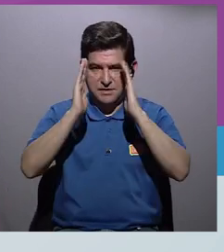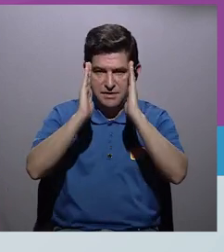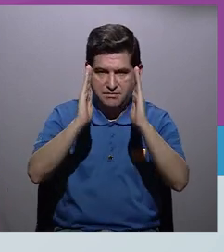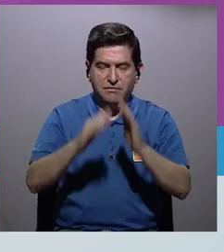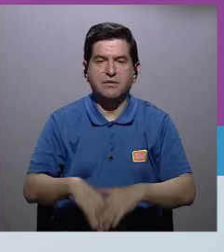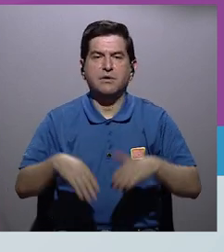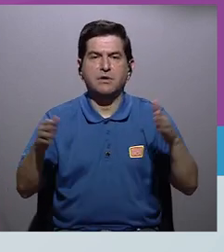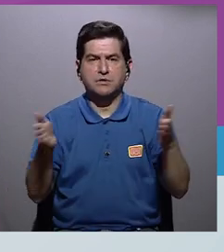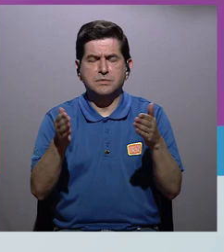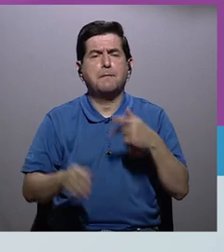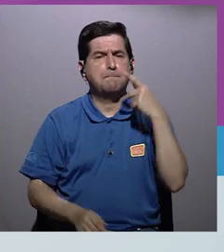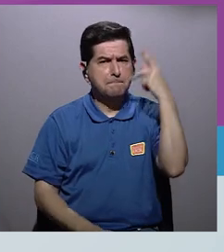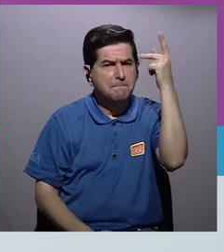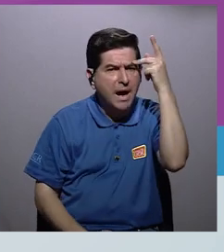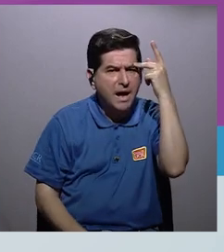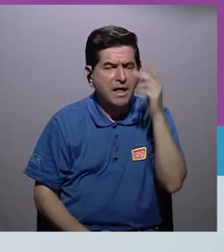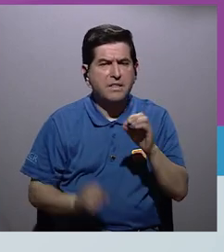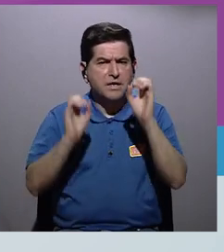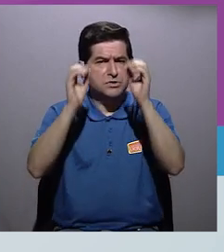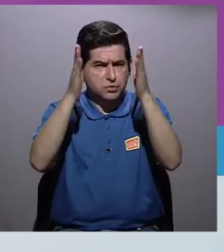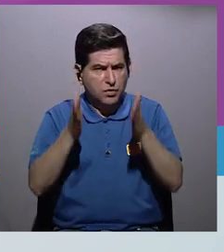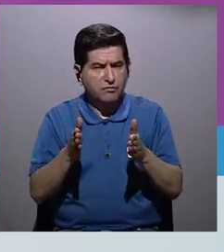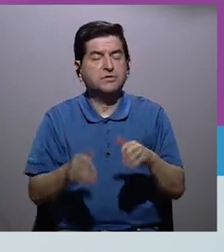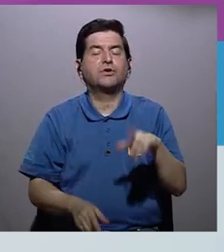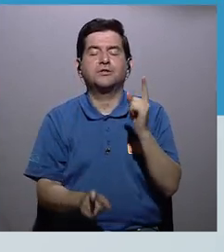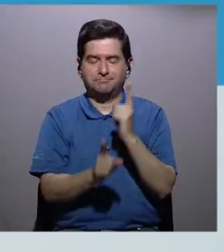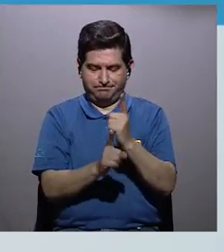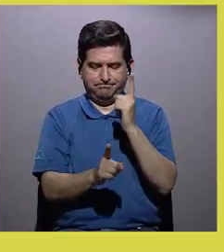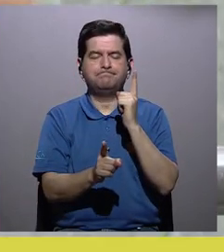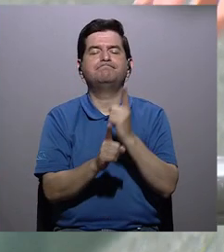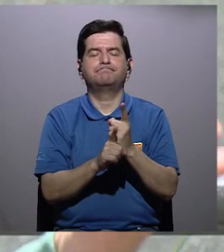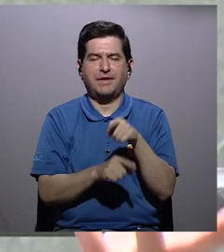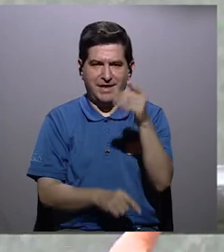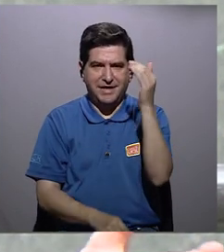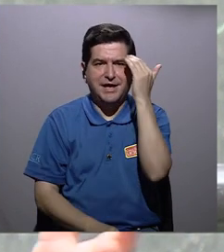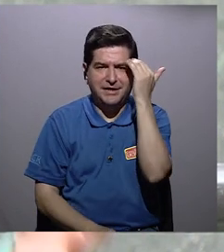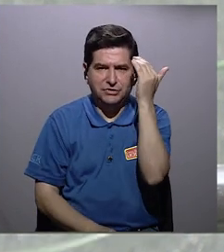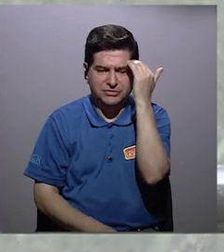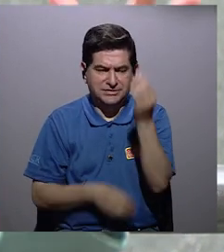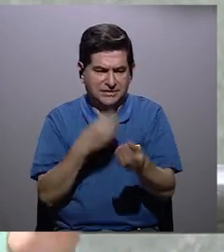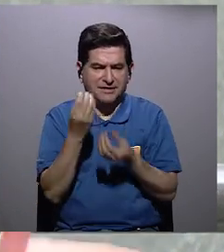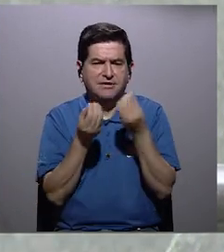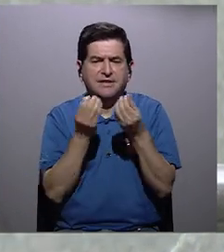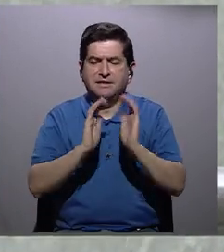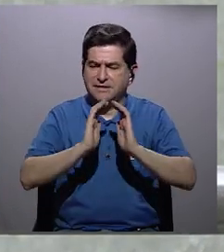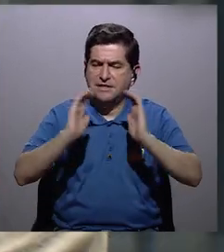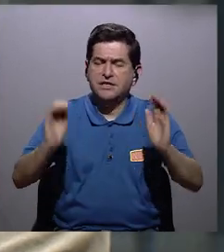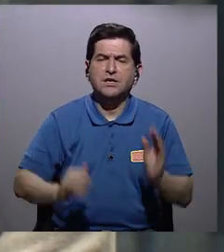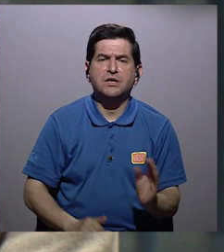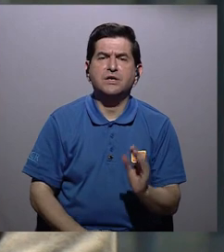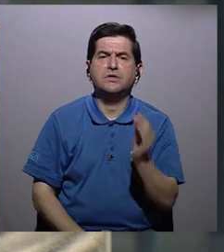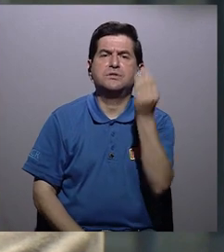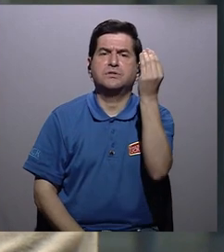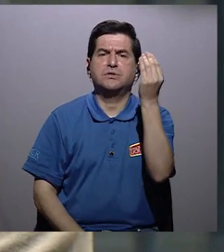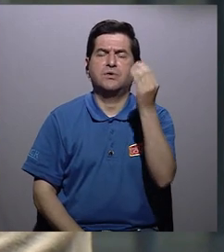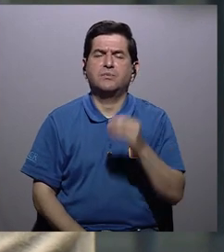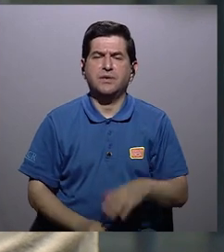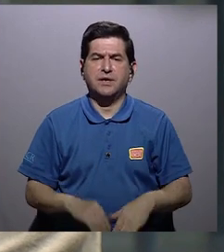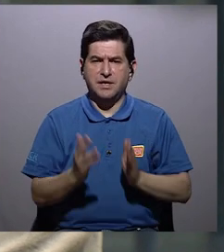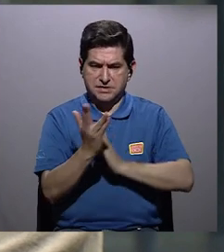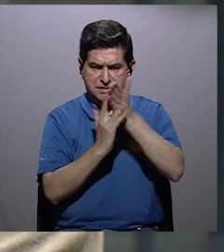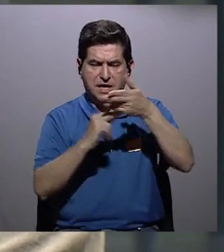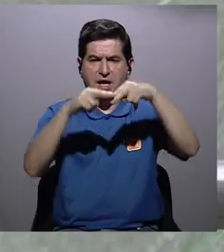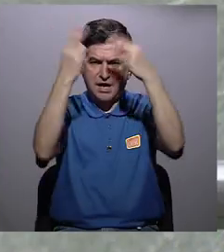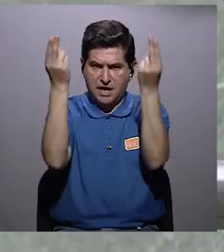promover un buen uso. A los padres, a los educadores. Exactamente. También, que sepan qué es lo que están haciendo los niños y los adolescentes en